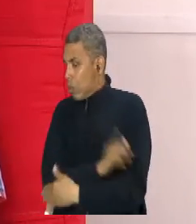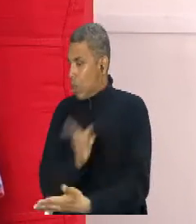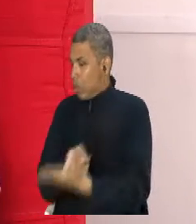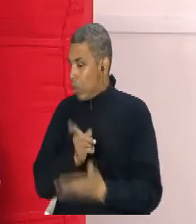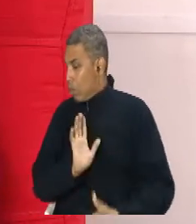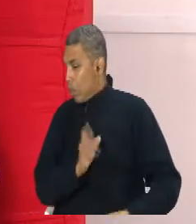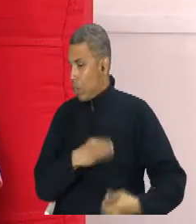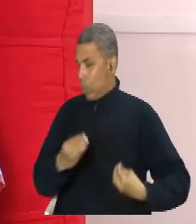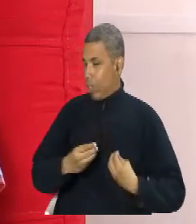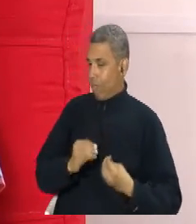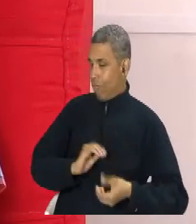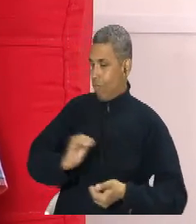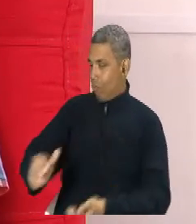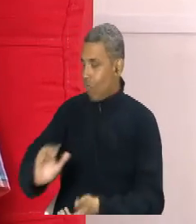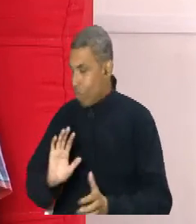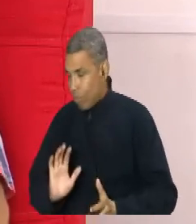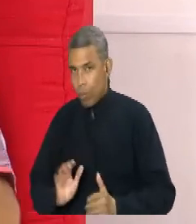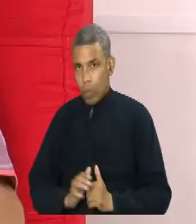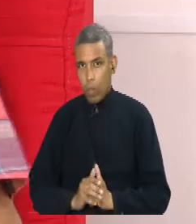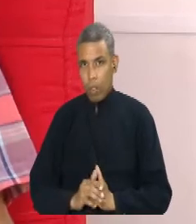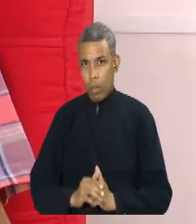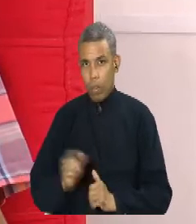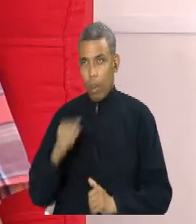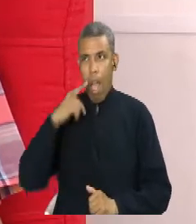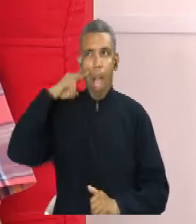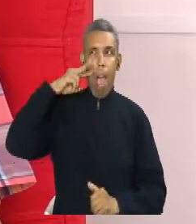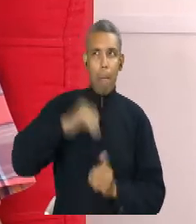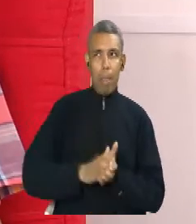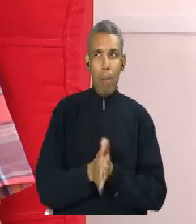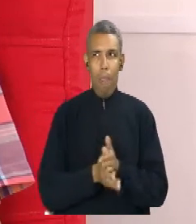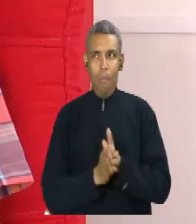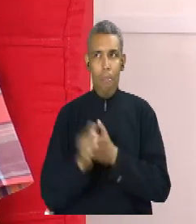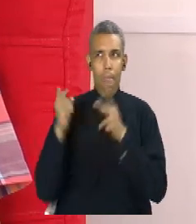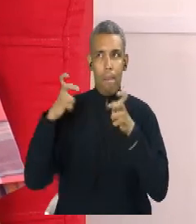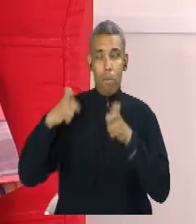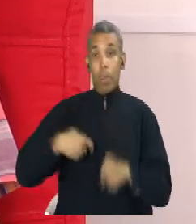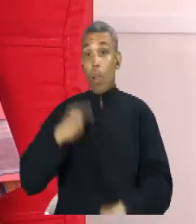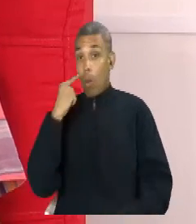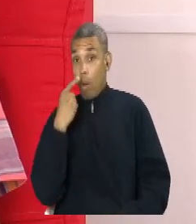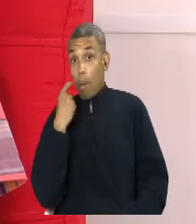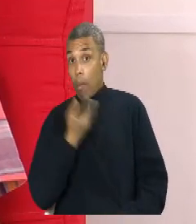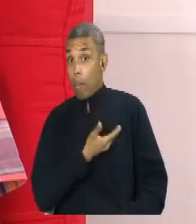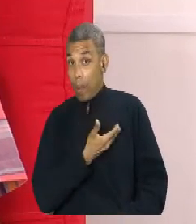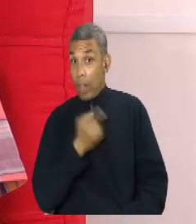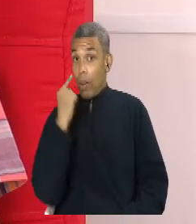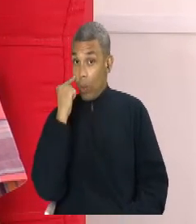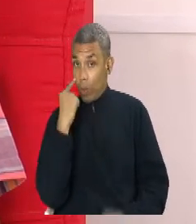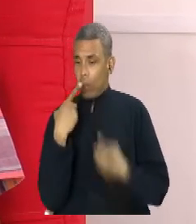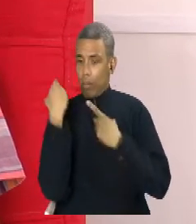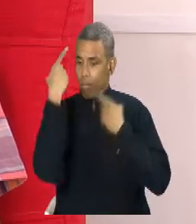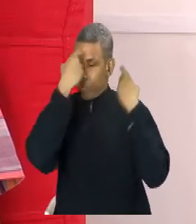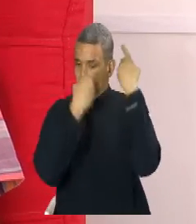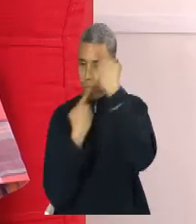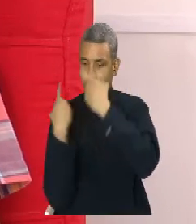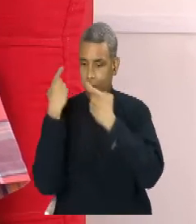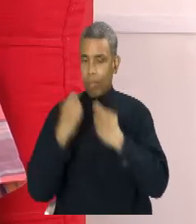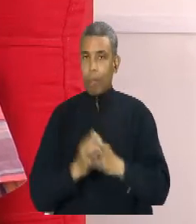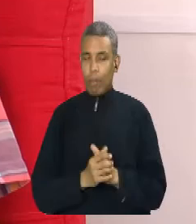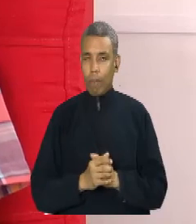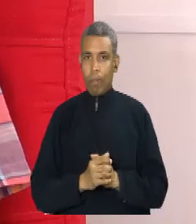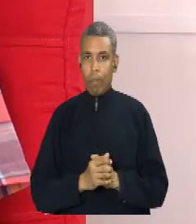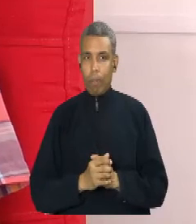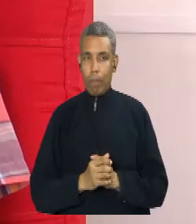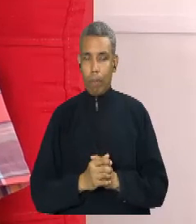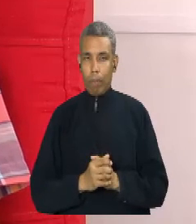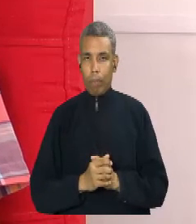negativa y no por eso hay que premiarlo entonces es importante eso tener en cuenta como los mas alcahuetas son